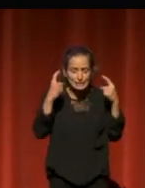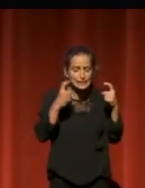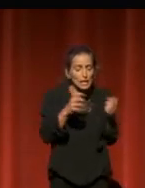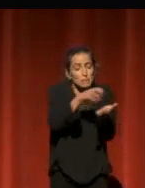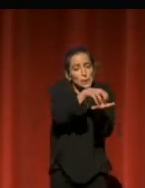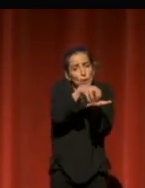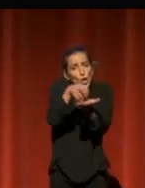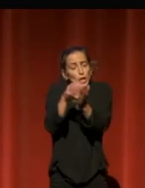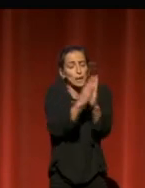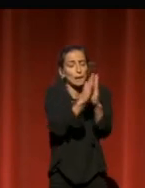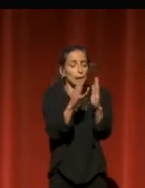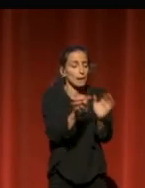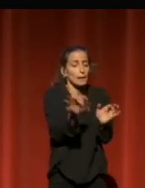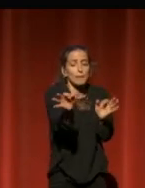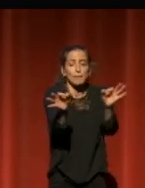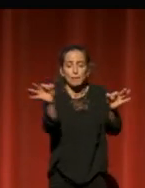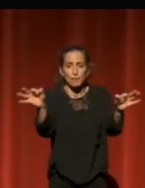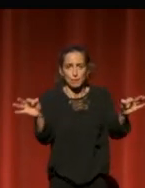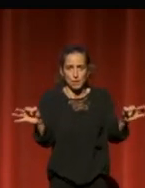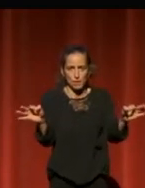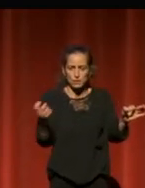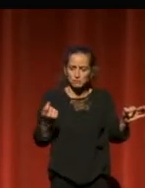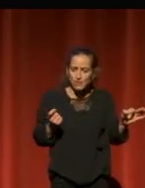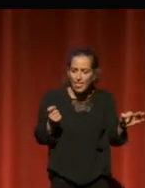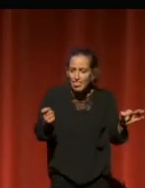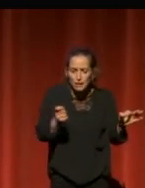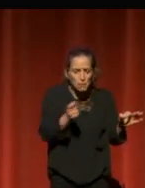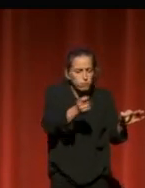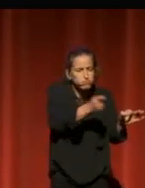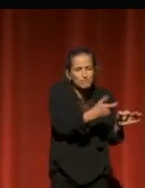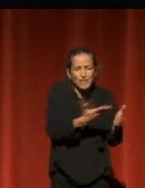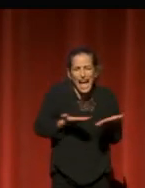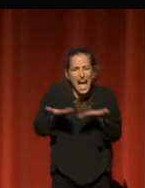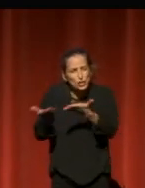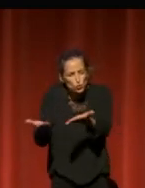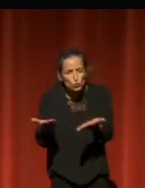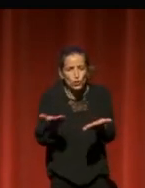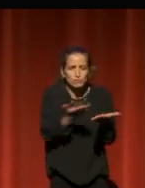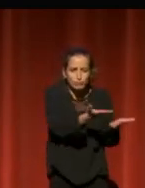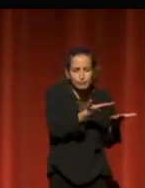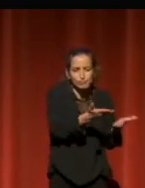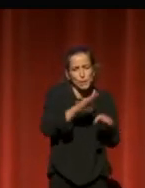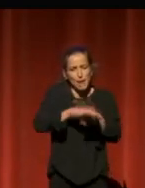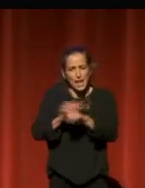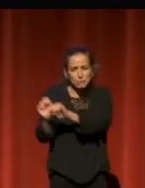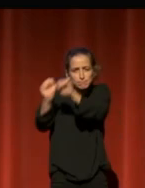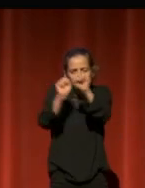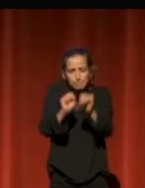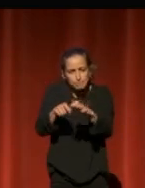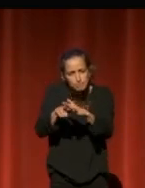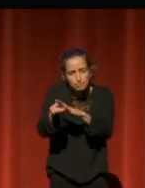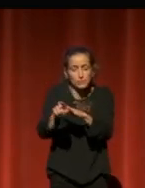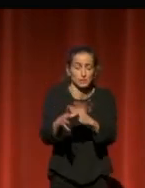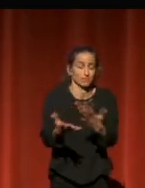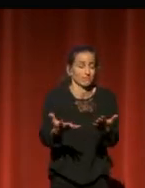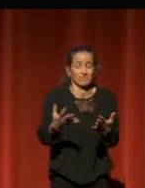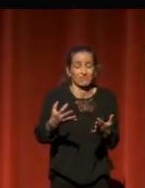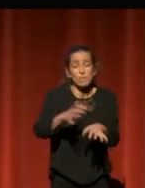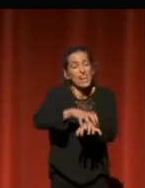dotarlas de ese escudo, que ellas solas no pueden, porque la mayor parte de las bibliotecas en este país son